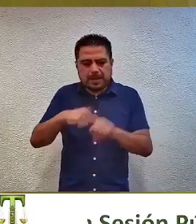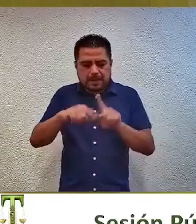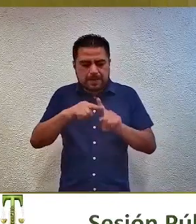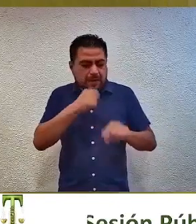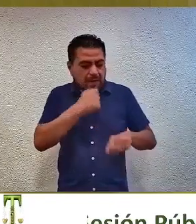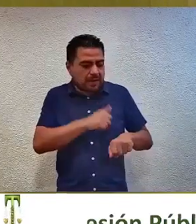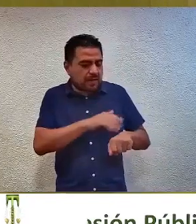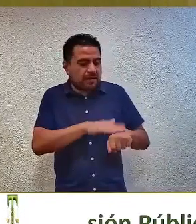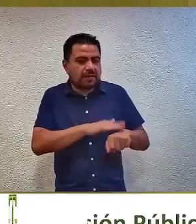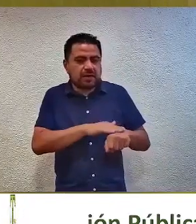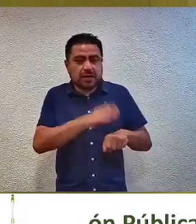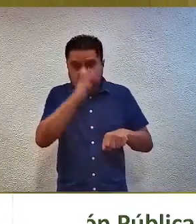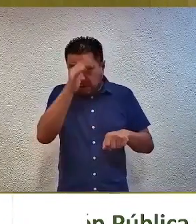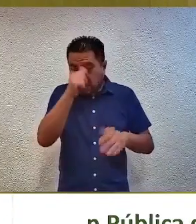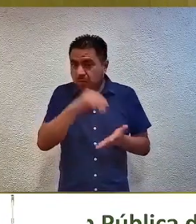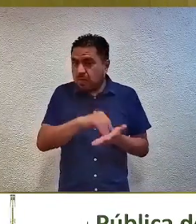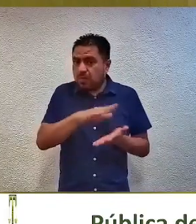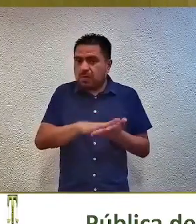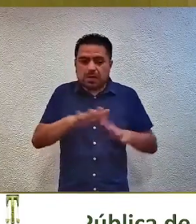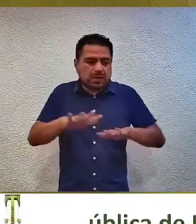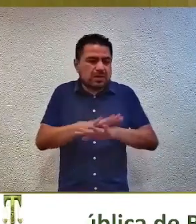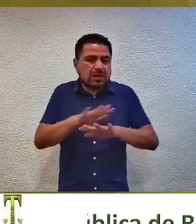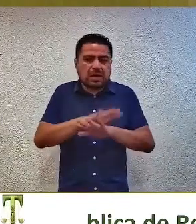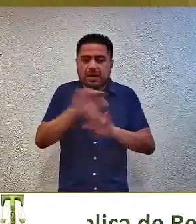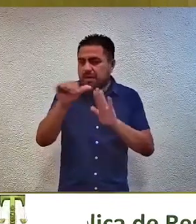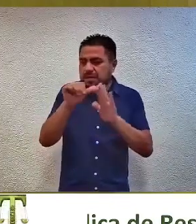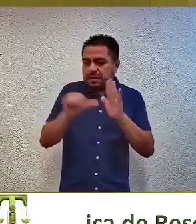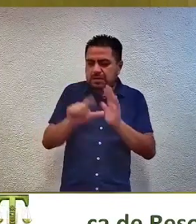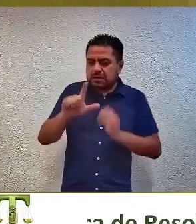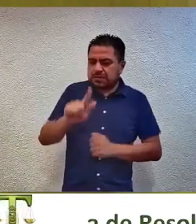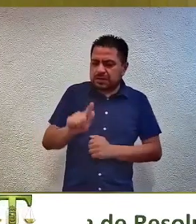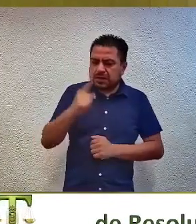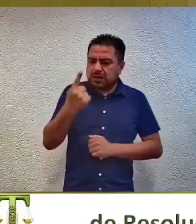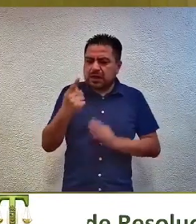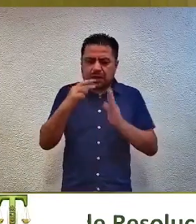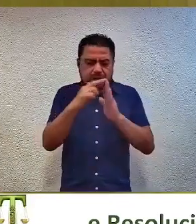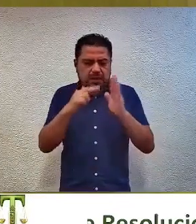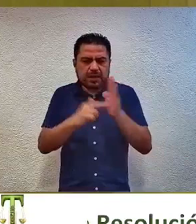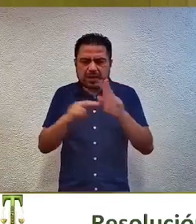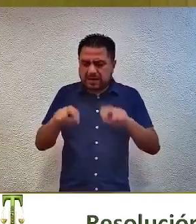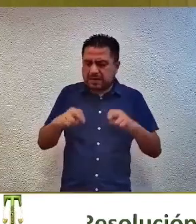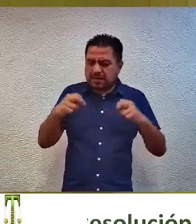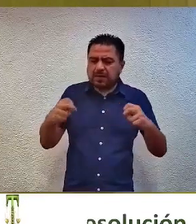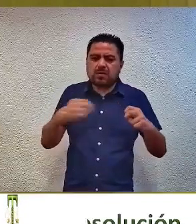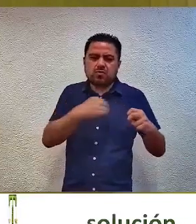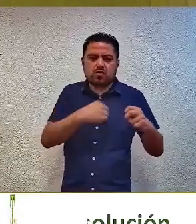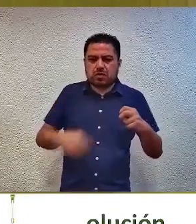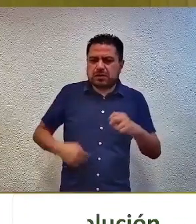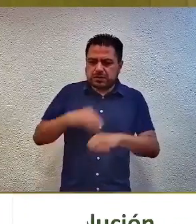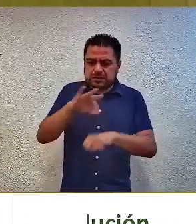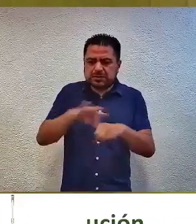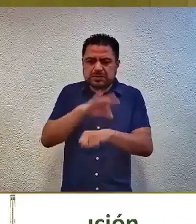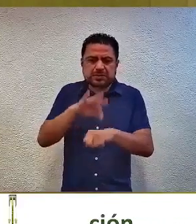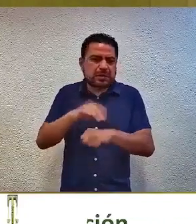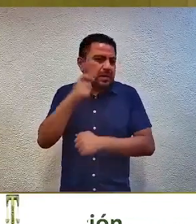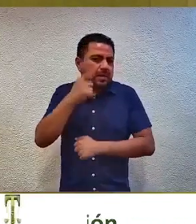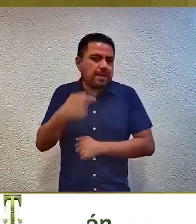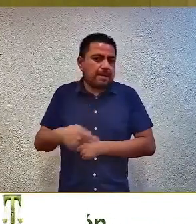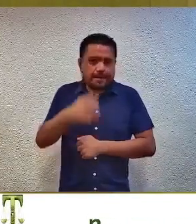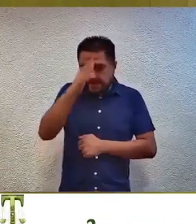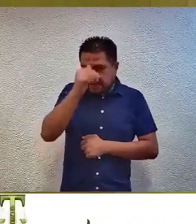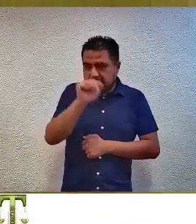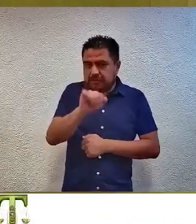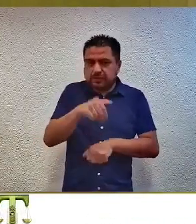advierte que el acuerdo por el que se modificó el artículo 71 del Reglamento de Sesiones del Cabildo del municipio de Chilpancingo fue aprobado